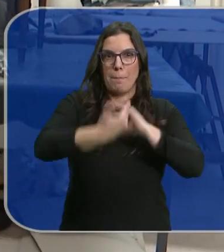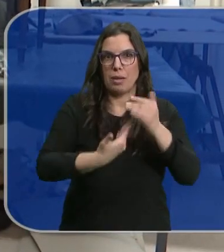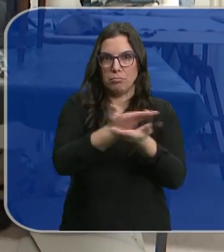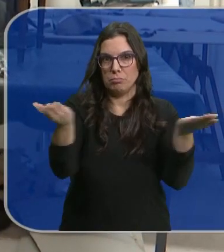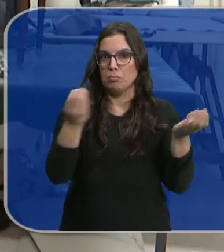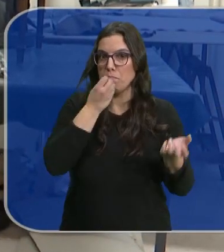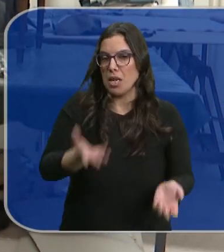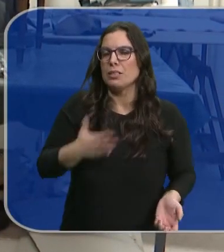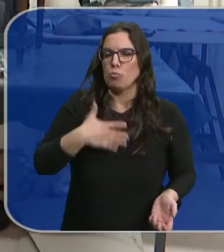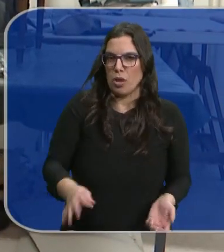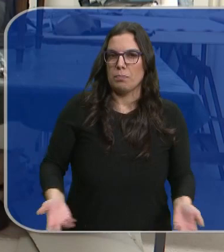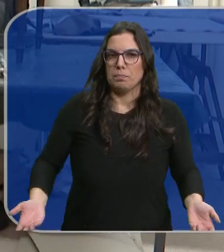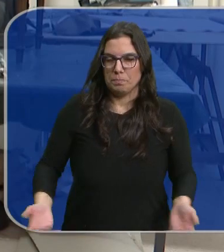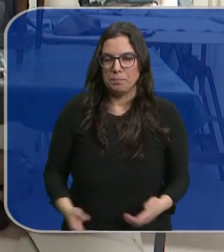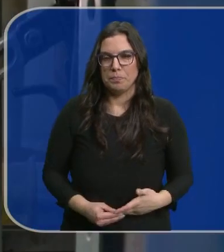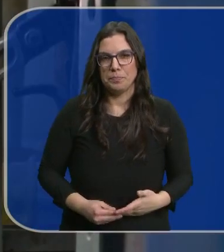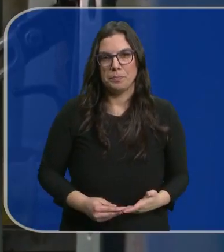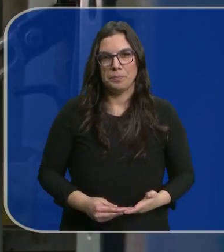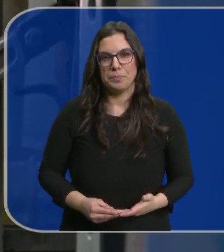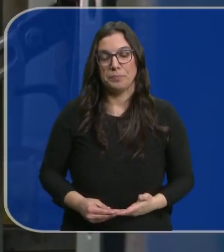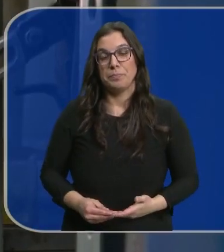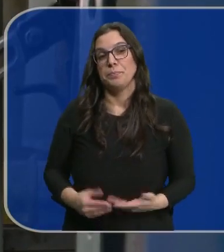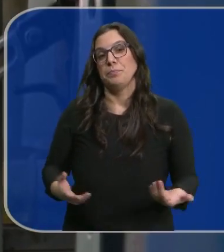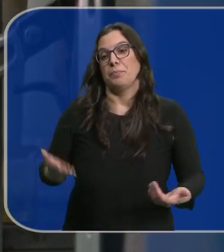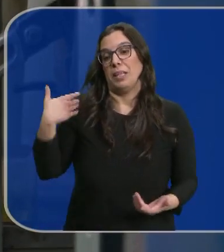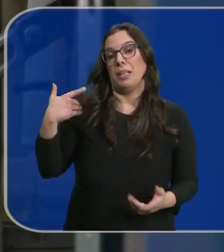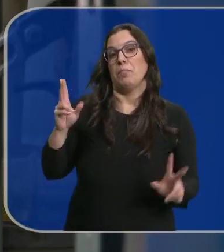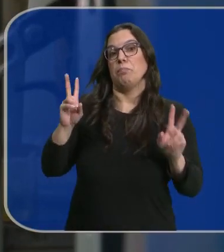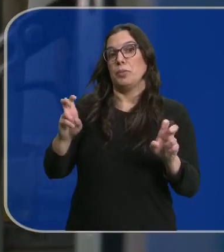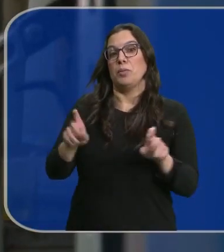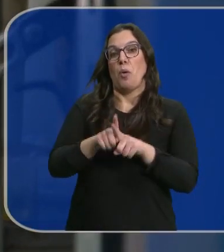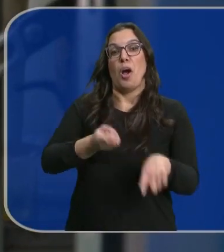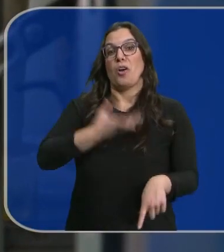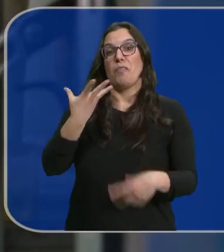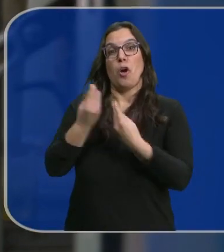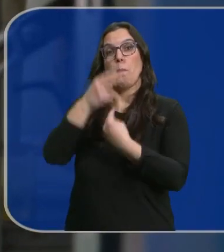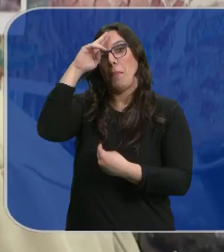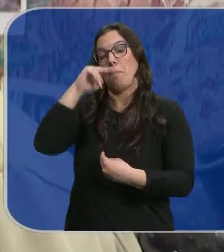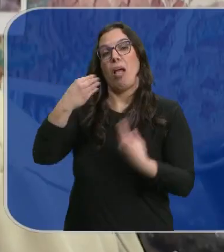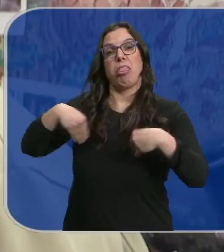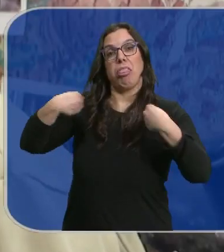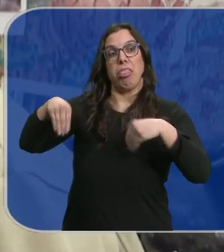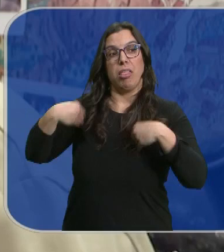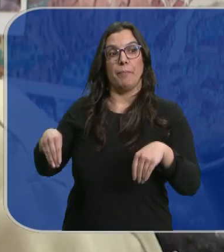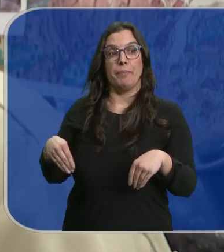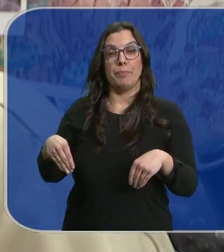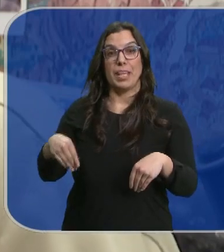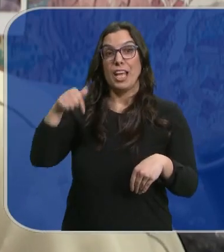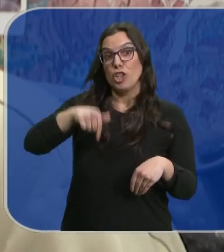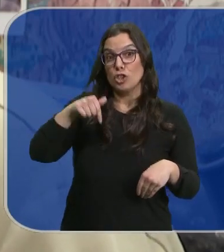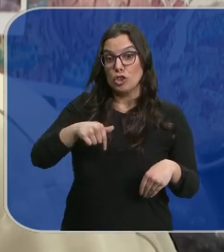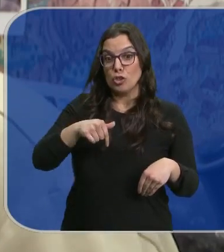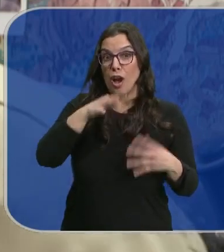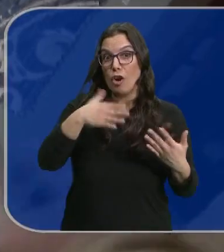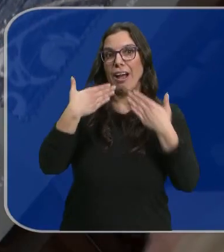pues bien, se puede. Y es que algo que empezó como un hobby junto a su padre, si yo hoy día estoy aquí